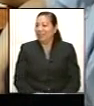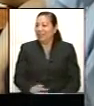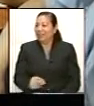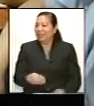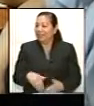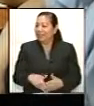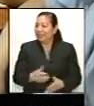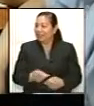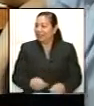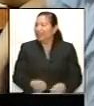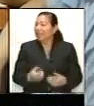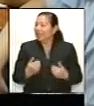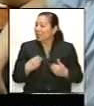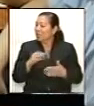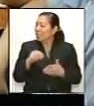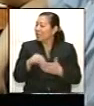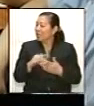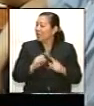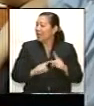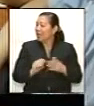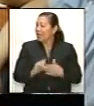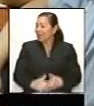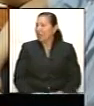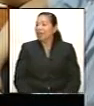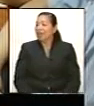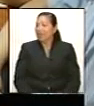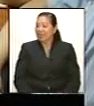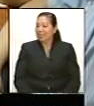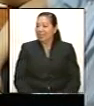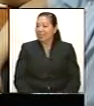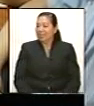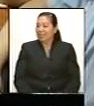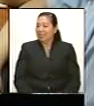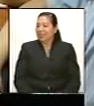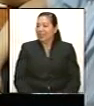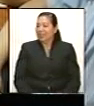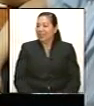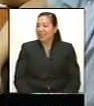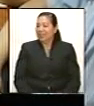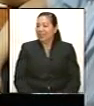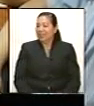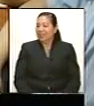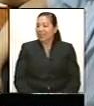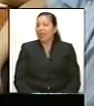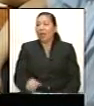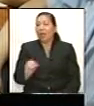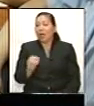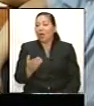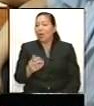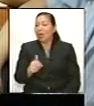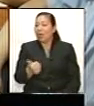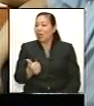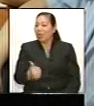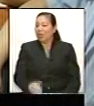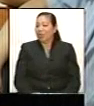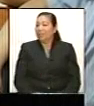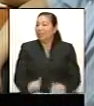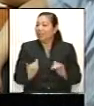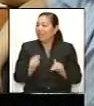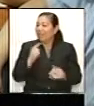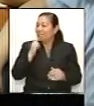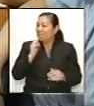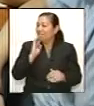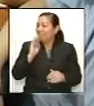como usuario es como que tengo que poner algo como un medio probatorio para que crean mi versión. O lo otro es que se crean